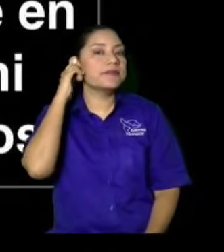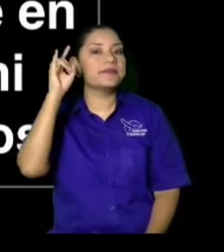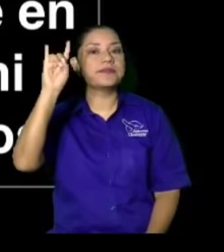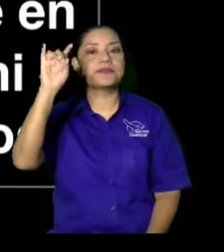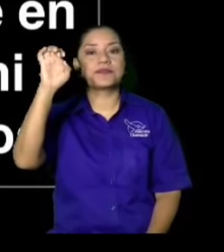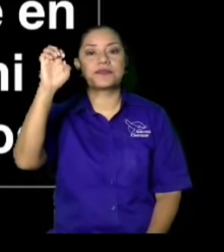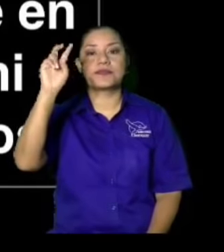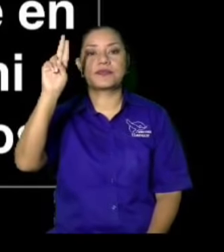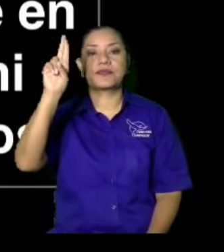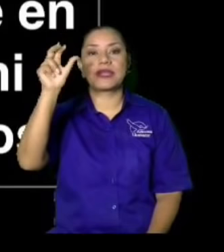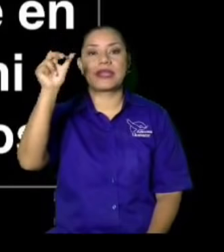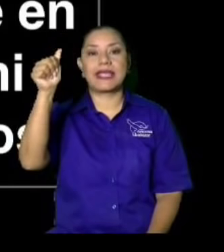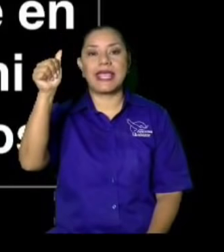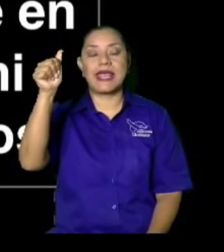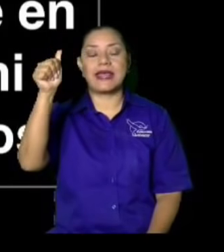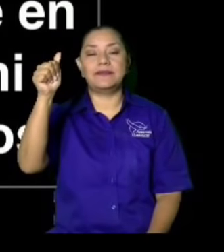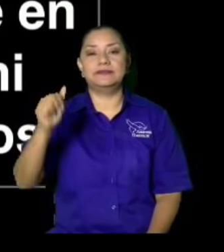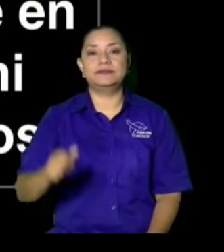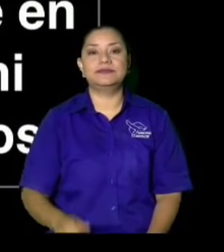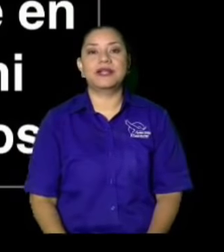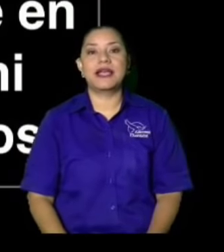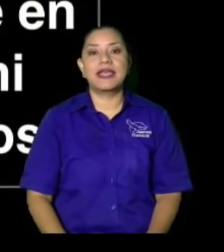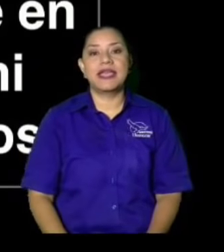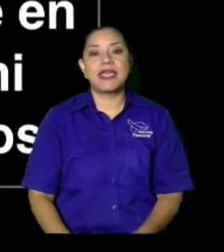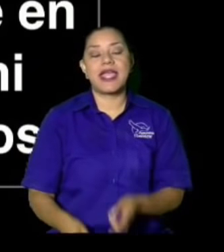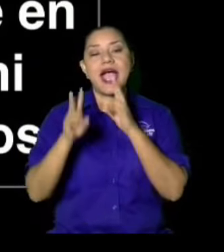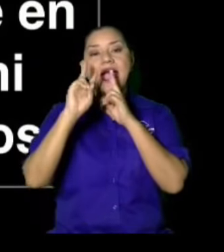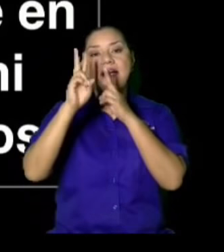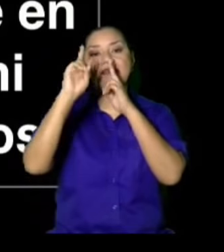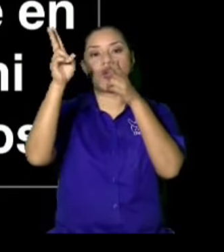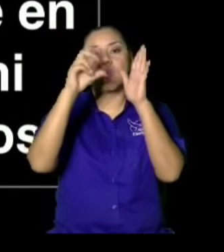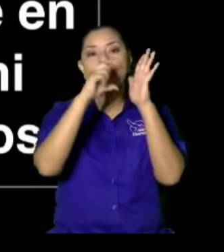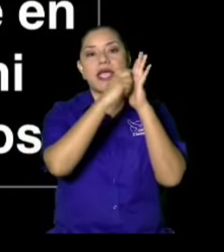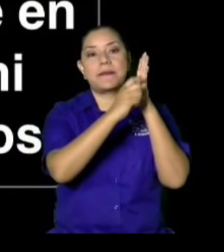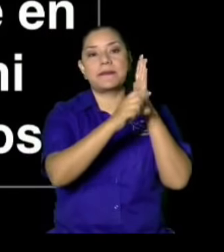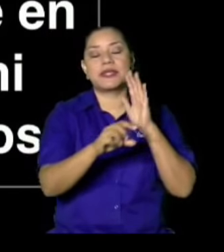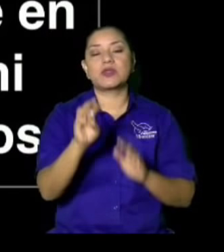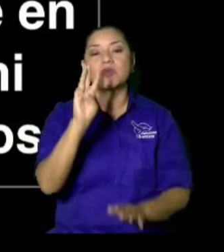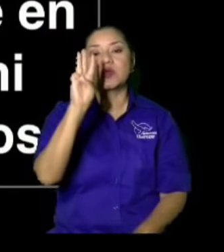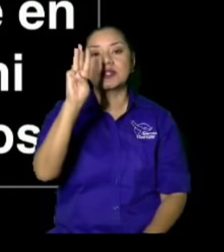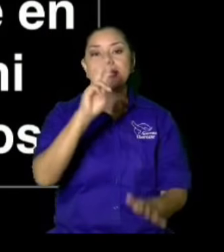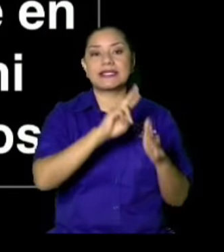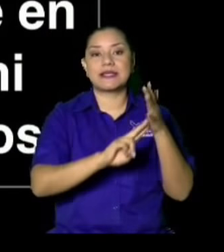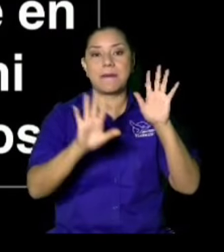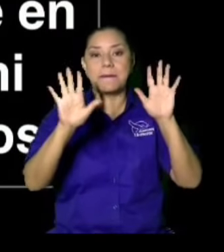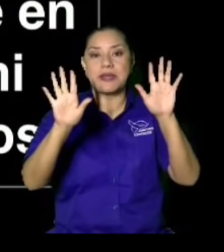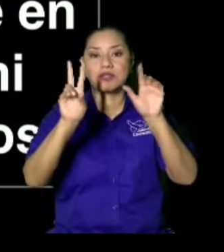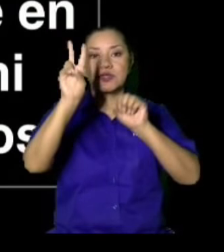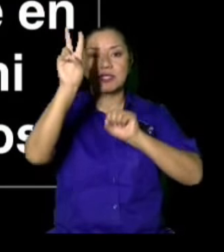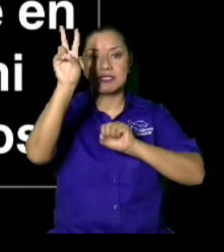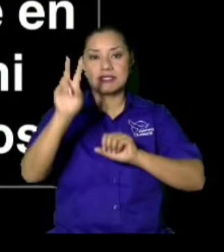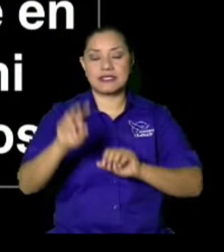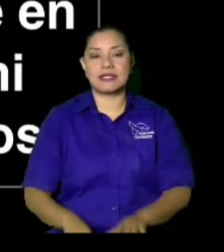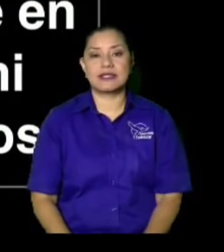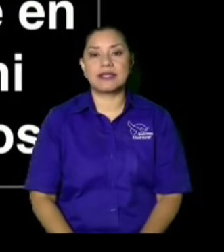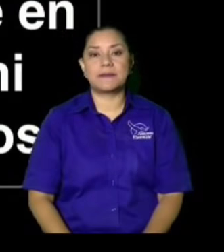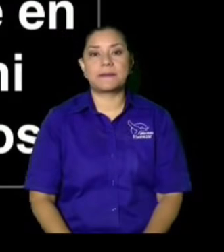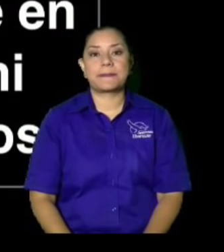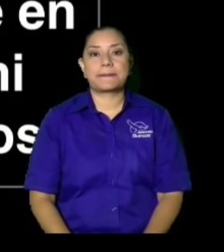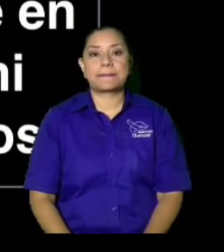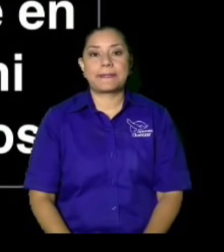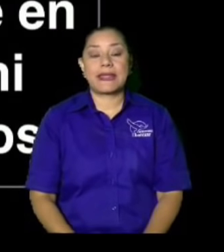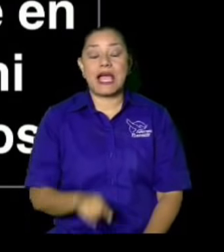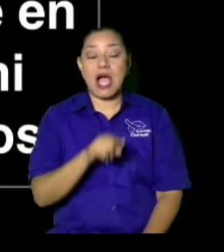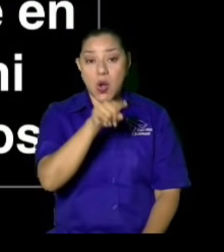hermano. Habacuc 3:17. Aunque la higuera no dé renuevos, ni haya fruto en